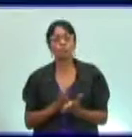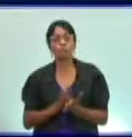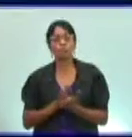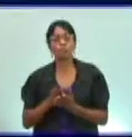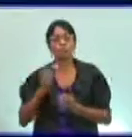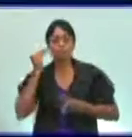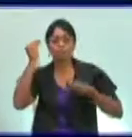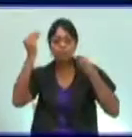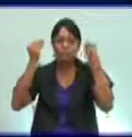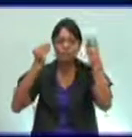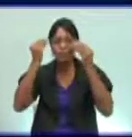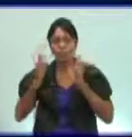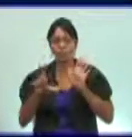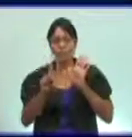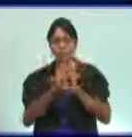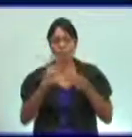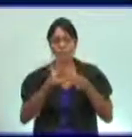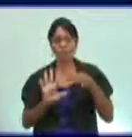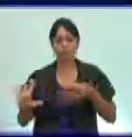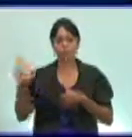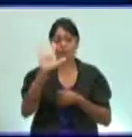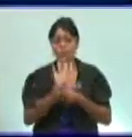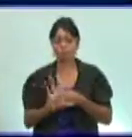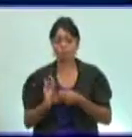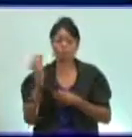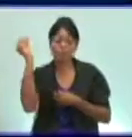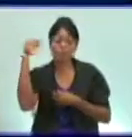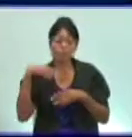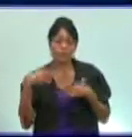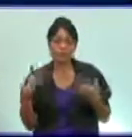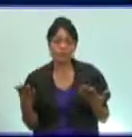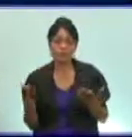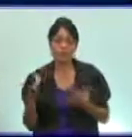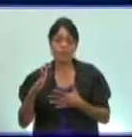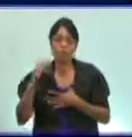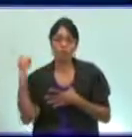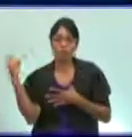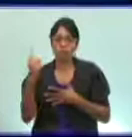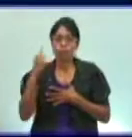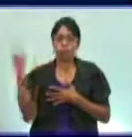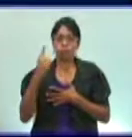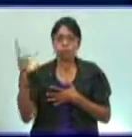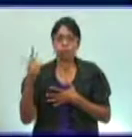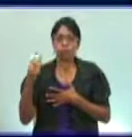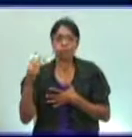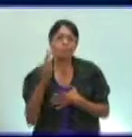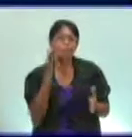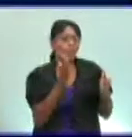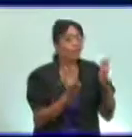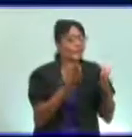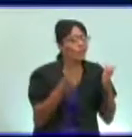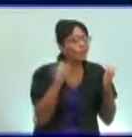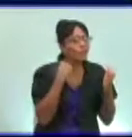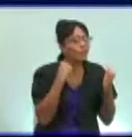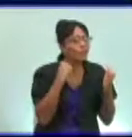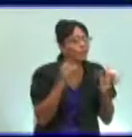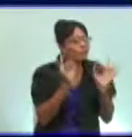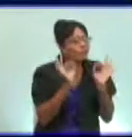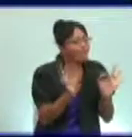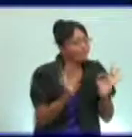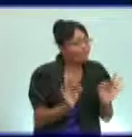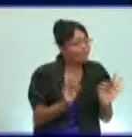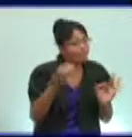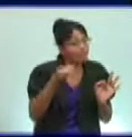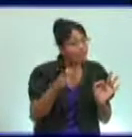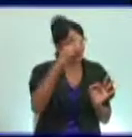leyes geográficas, debemos destacar que los ciclones tropicales se dan en una época del año determinada para Cuba. Vamos a recordarle,